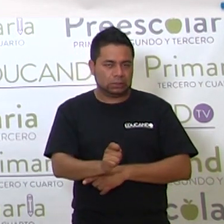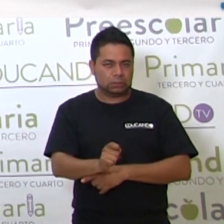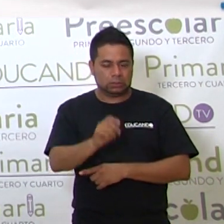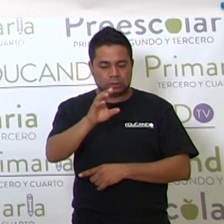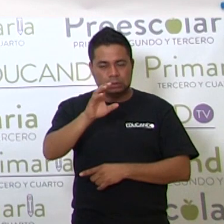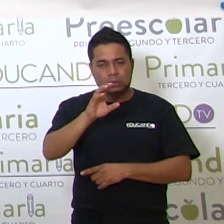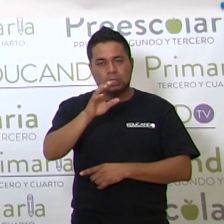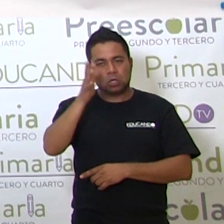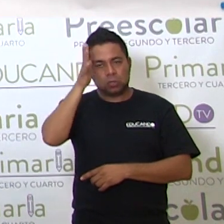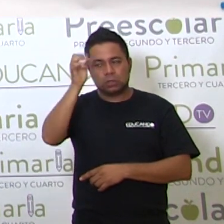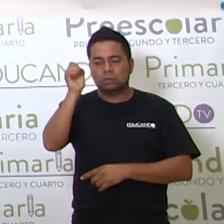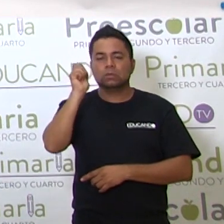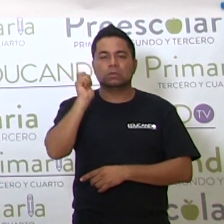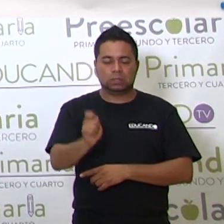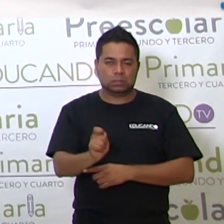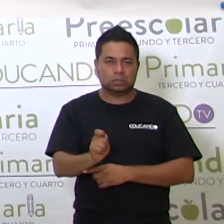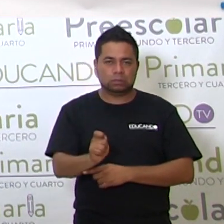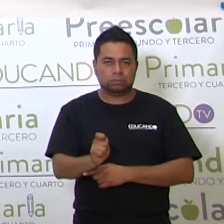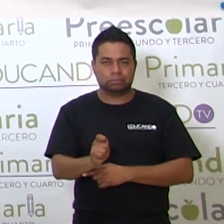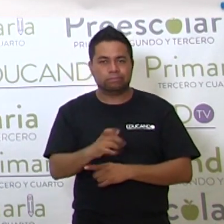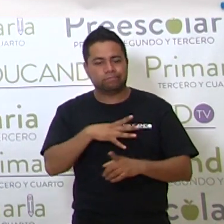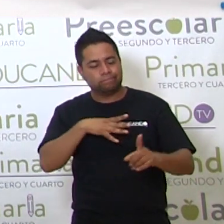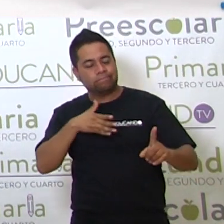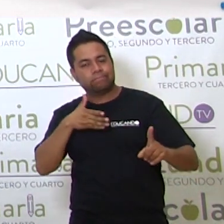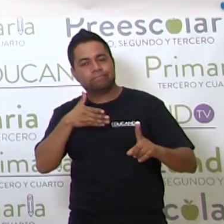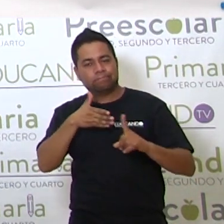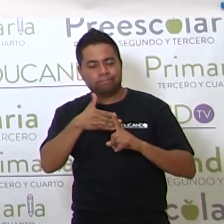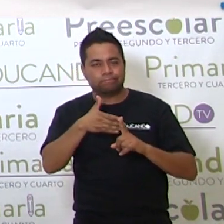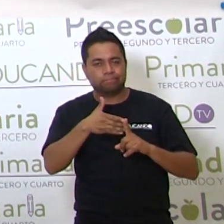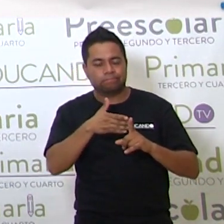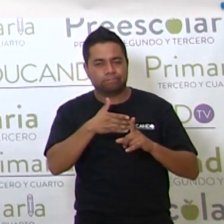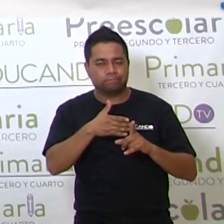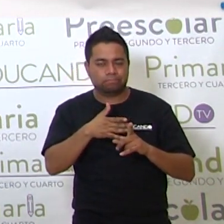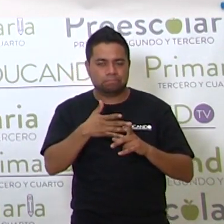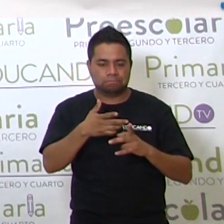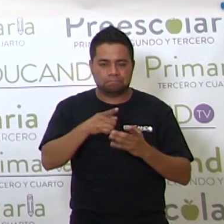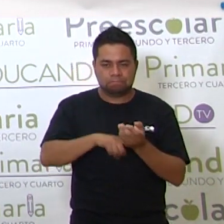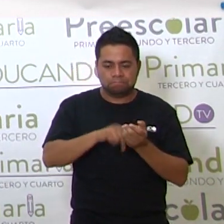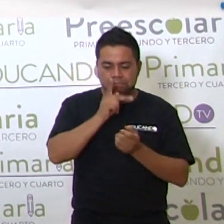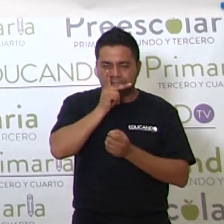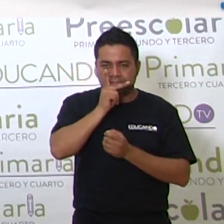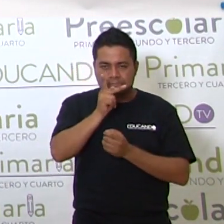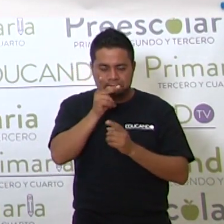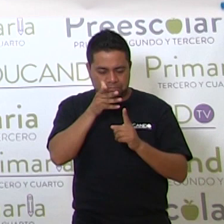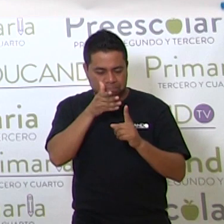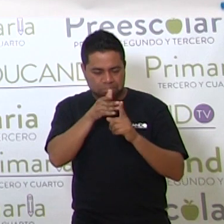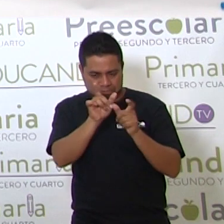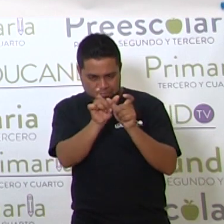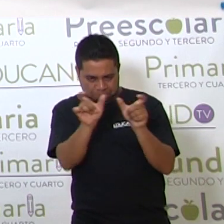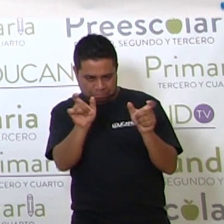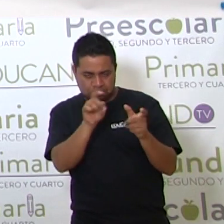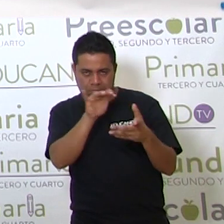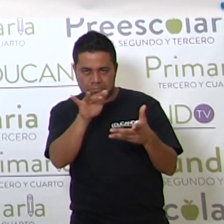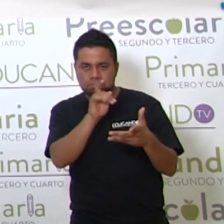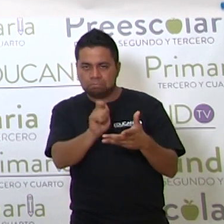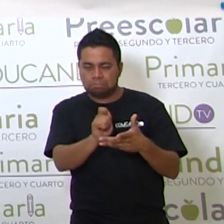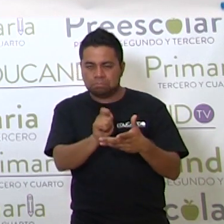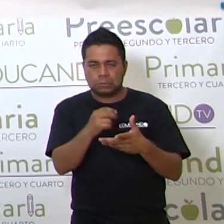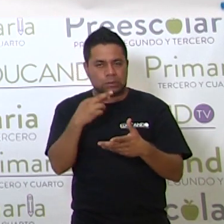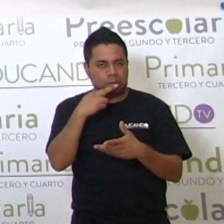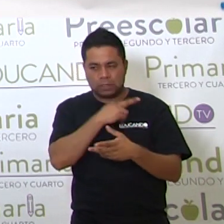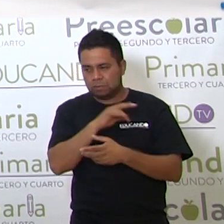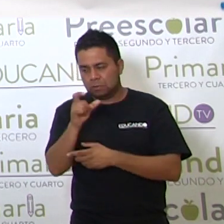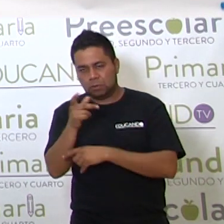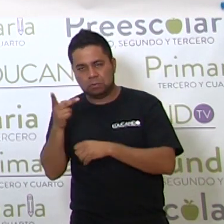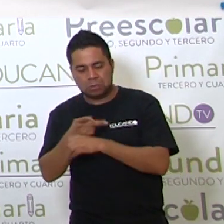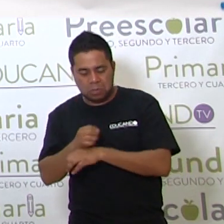un evento o un objeto y esa palabra nos lleva rápidamente al evento o al